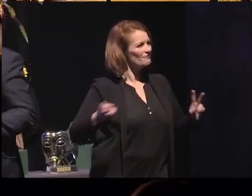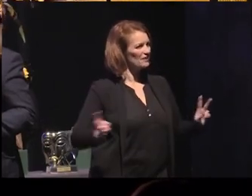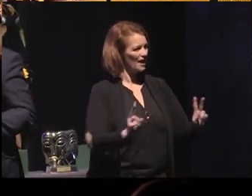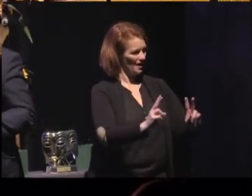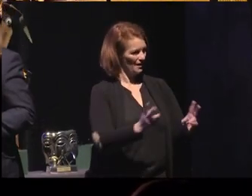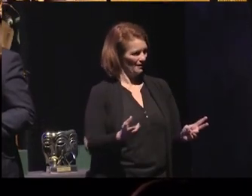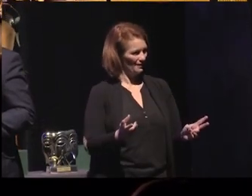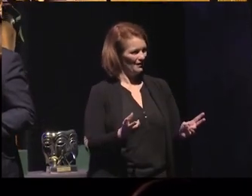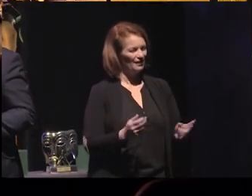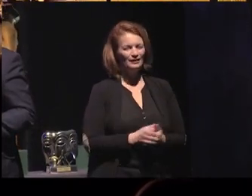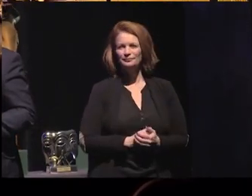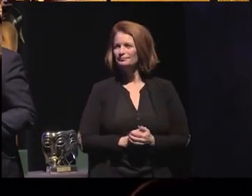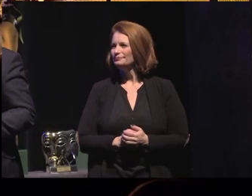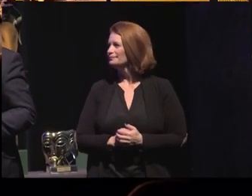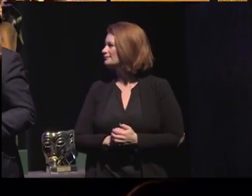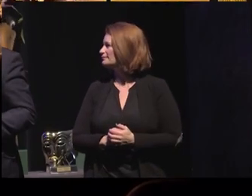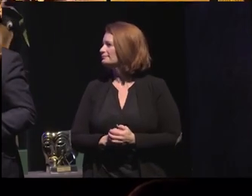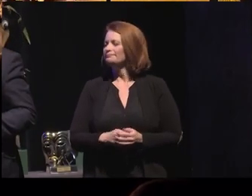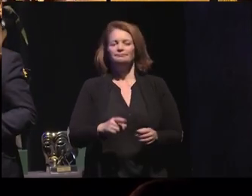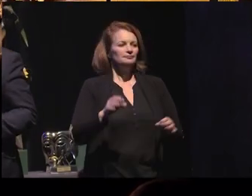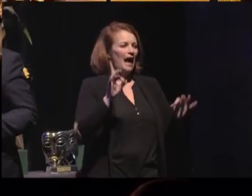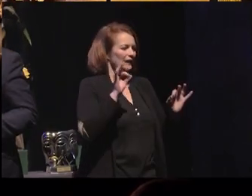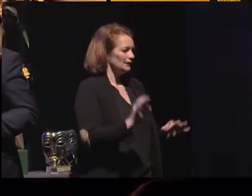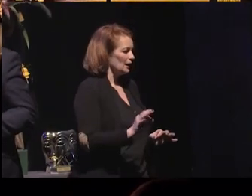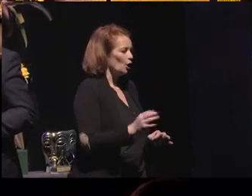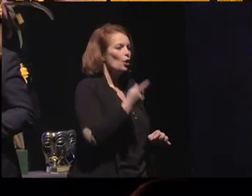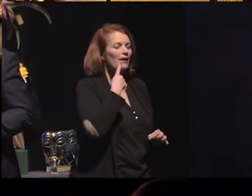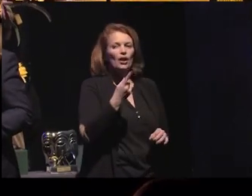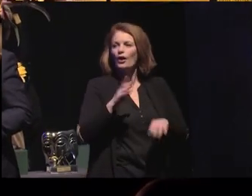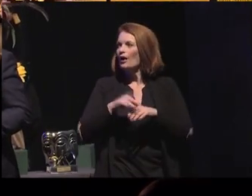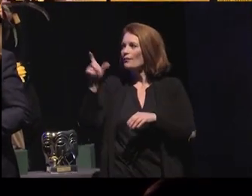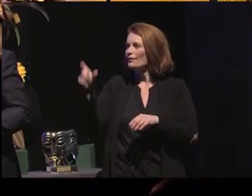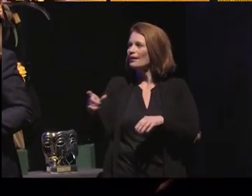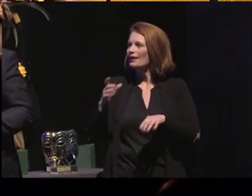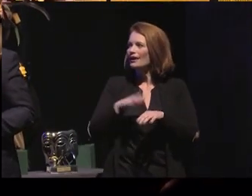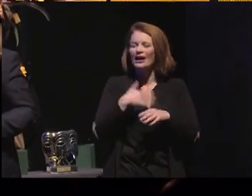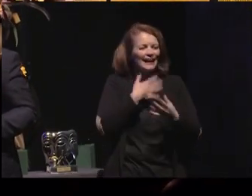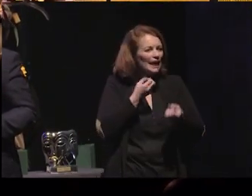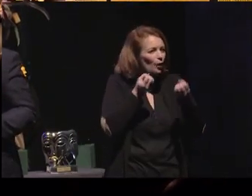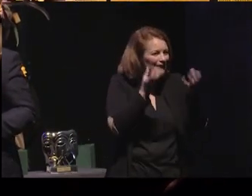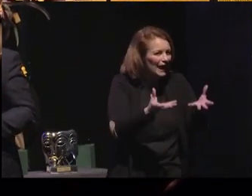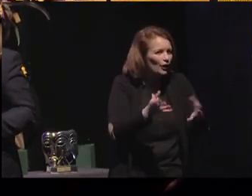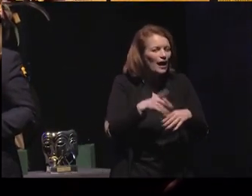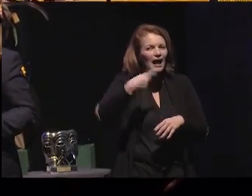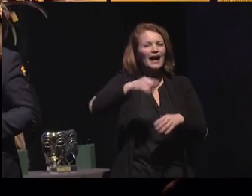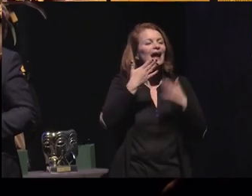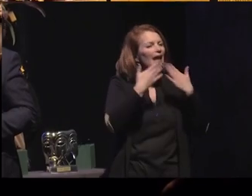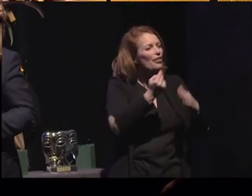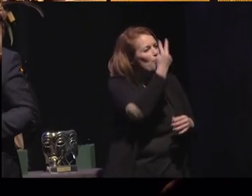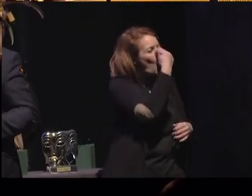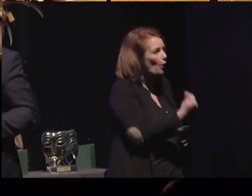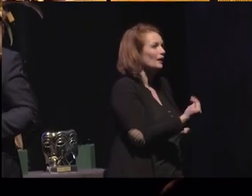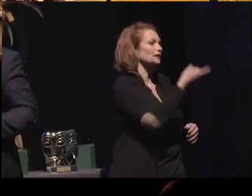otros vayan dejándolo de hacer, ¿no? Así que, como decía Javier, me enrollé un poco, pero quería comentarlo y gracias a la ONCE por